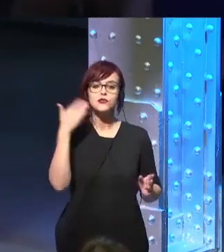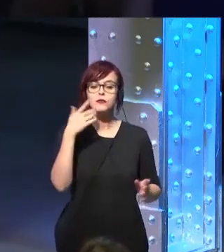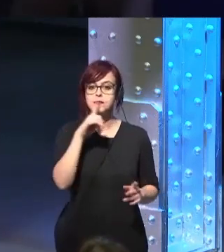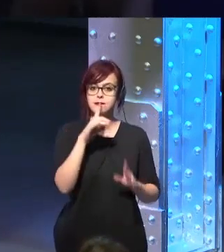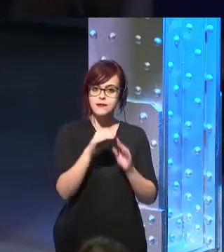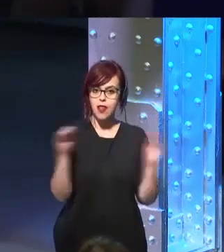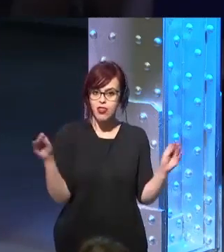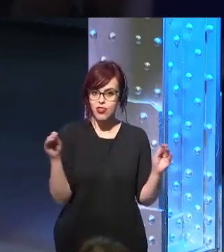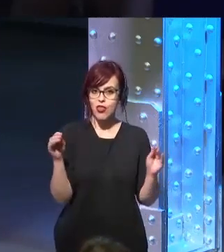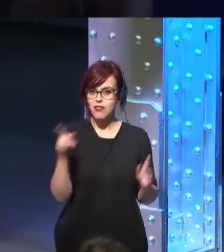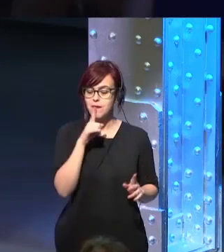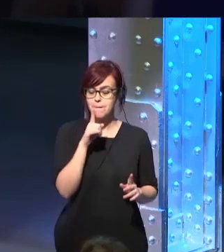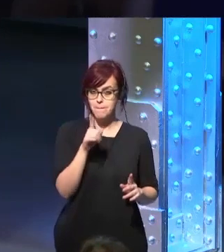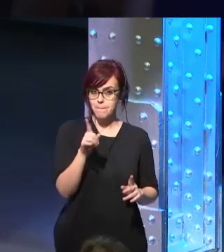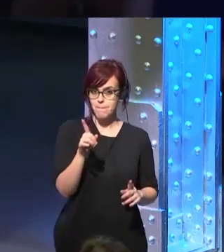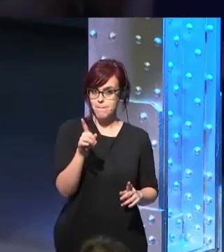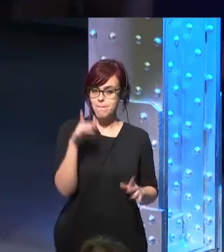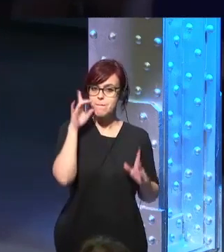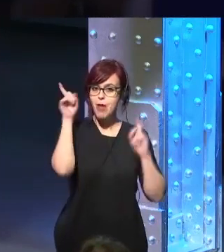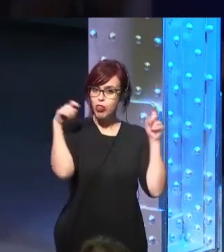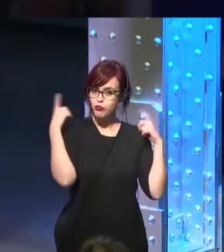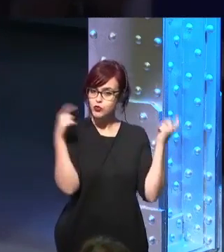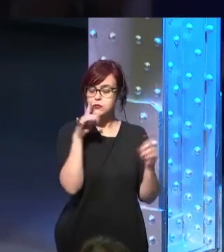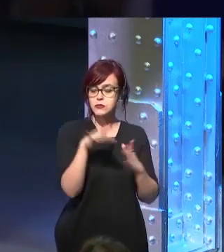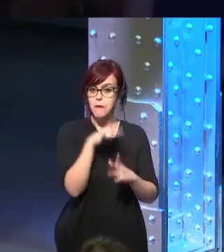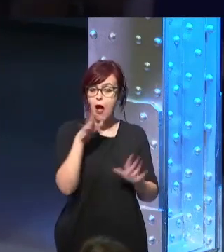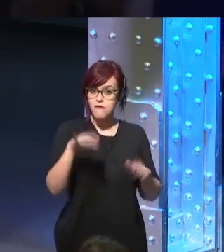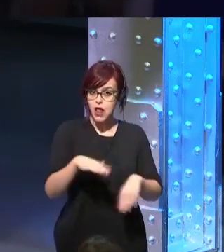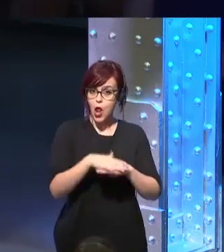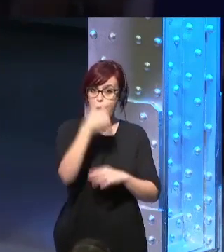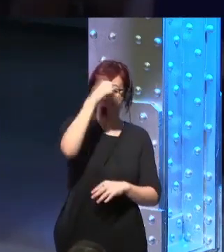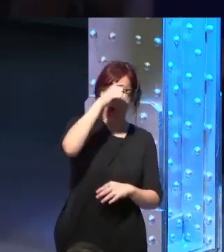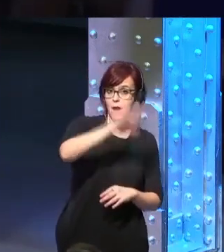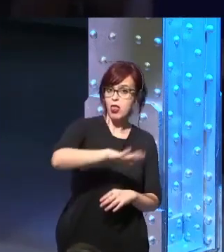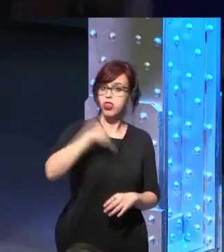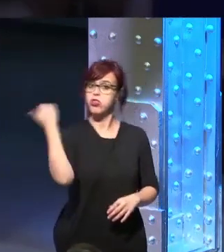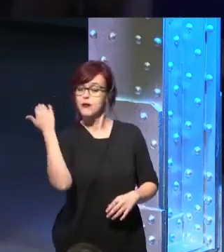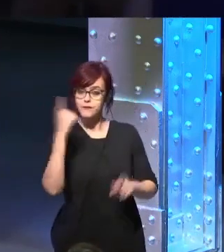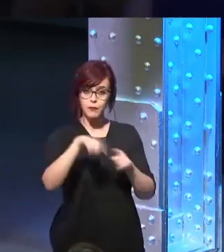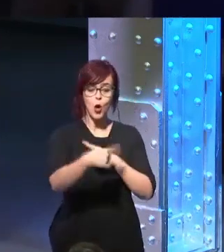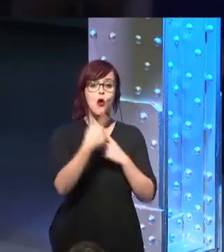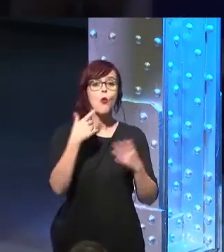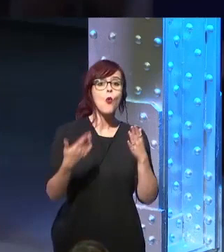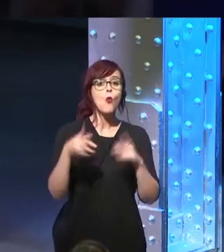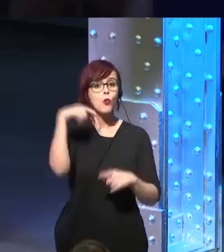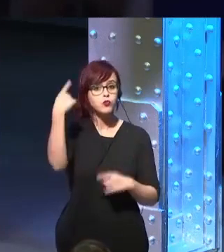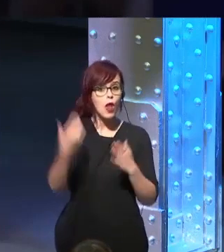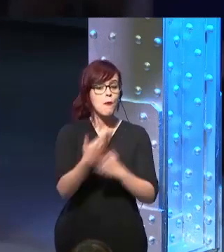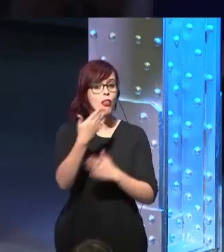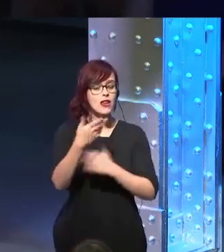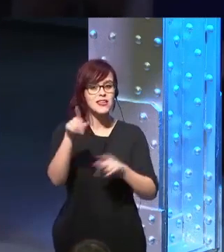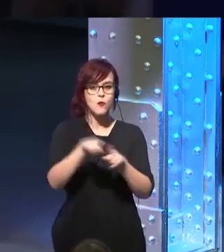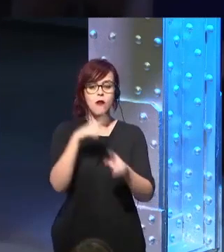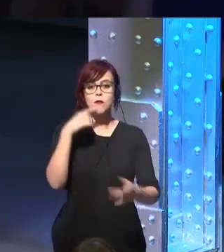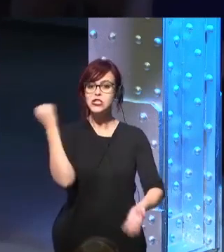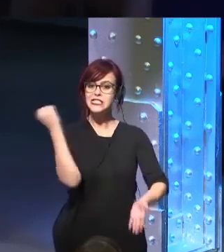el silencio de Medusa, el que le haya cortado la cabeza a un hombre, lo que ha entrado en la cultura moderna y lo que ha quedado